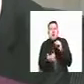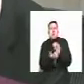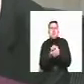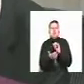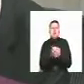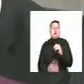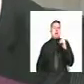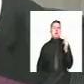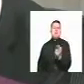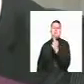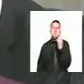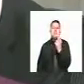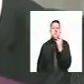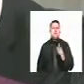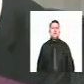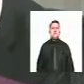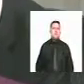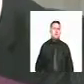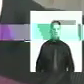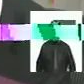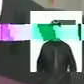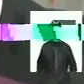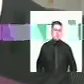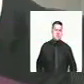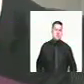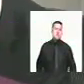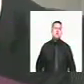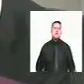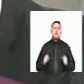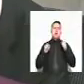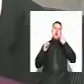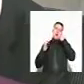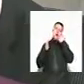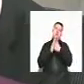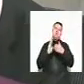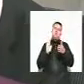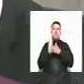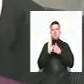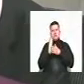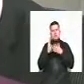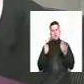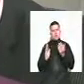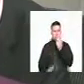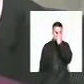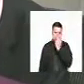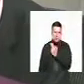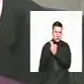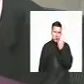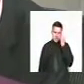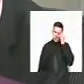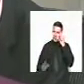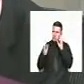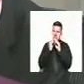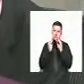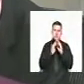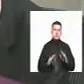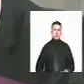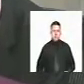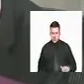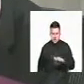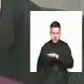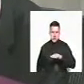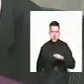se repite desestimando la protesta y argumentando el estar cumpliendo con los pactos en